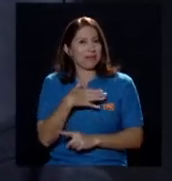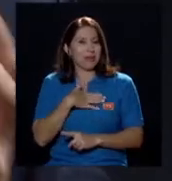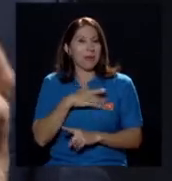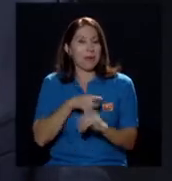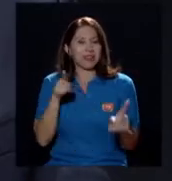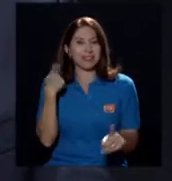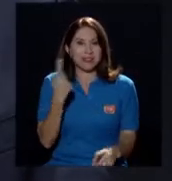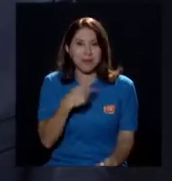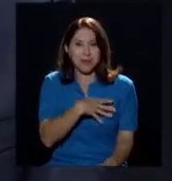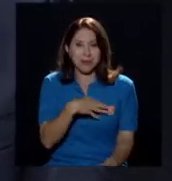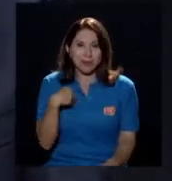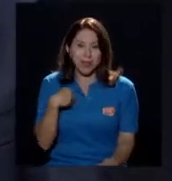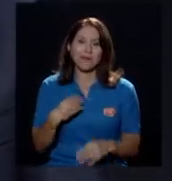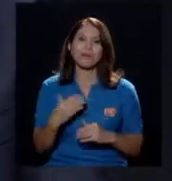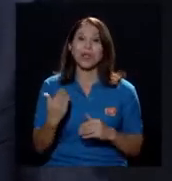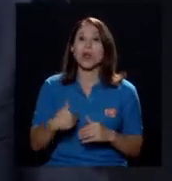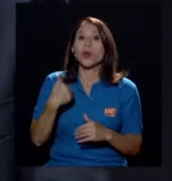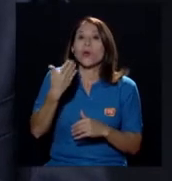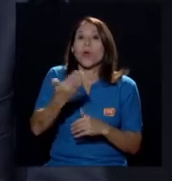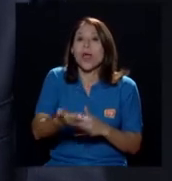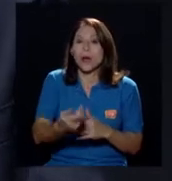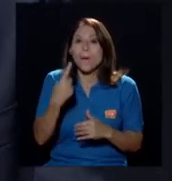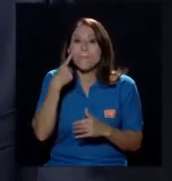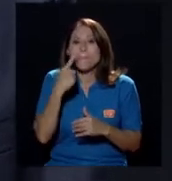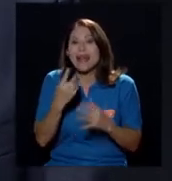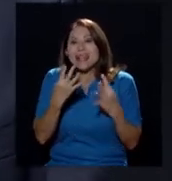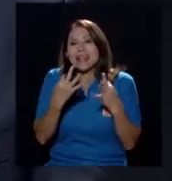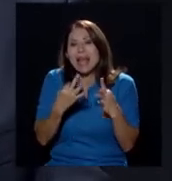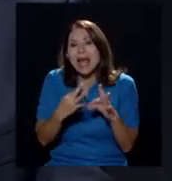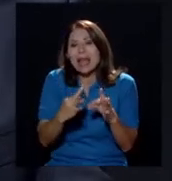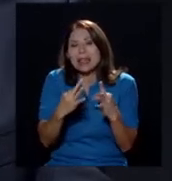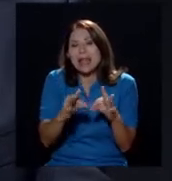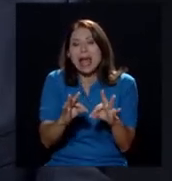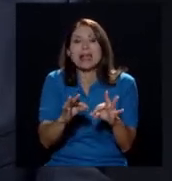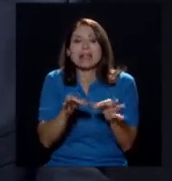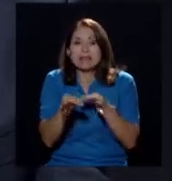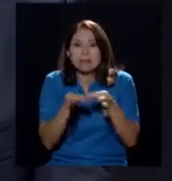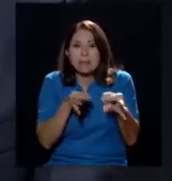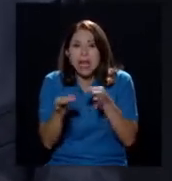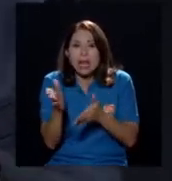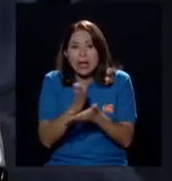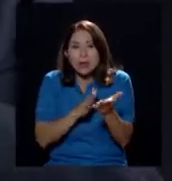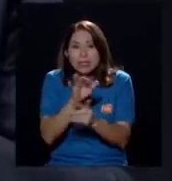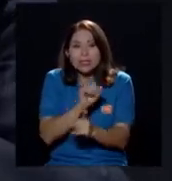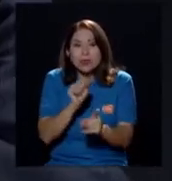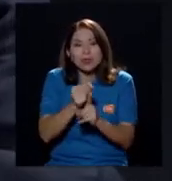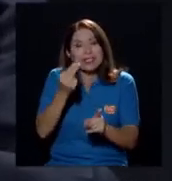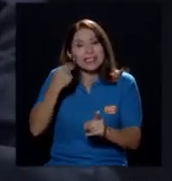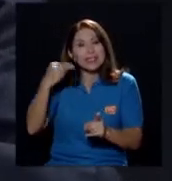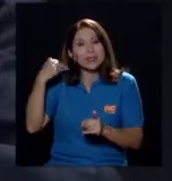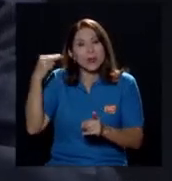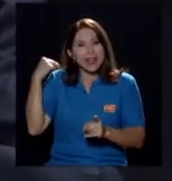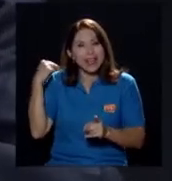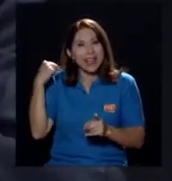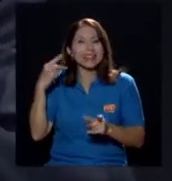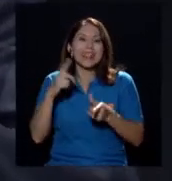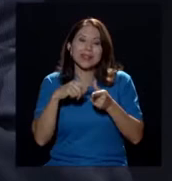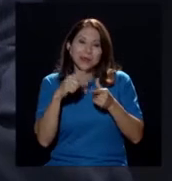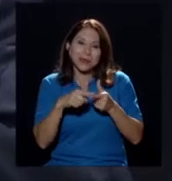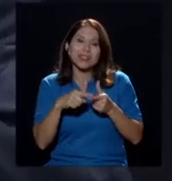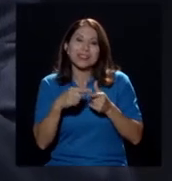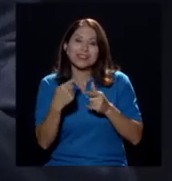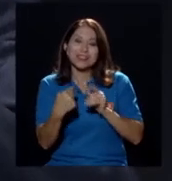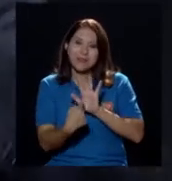tratar de desembarazarme un poco de algunos detalles históricos a lo largo del libro pues presentó esa